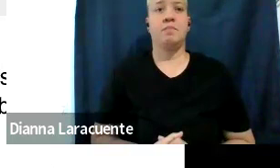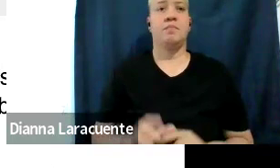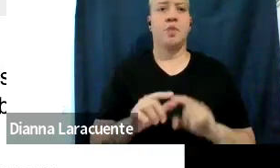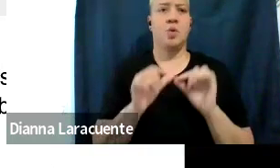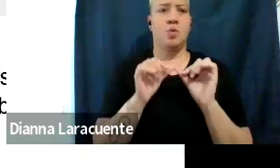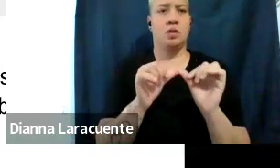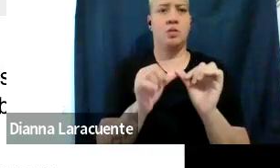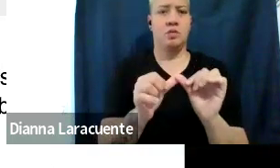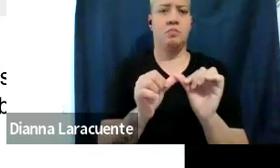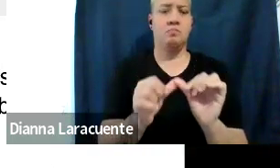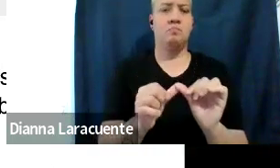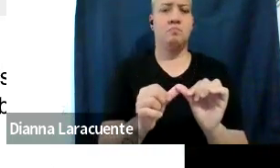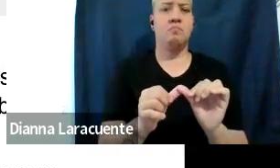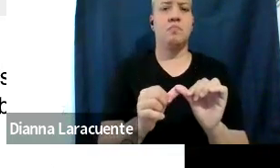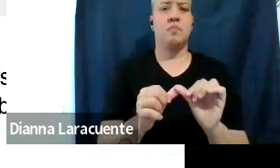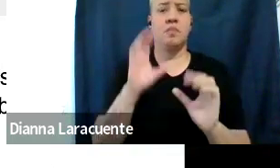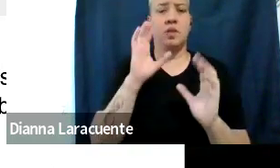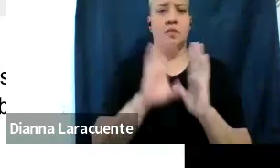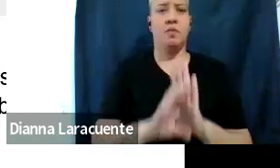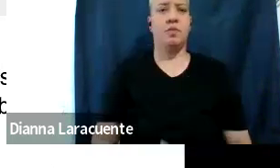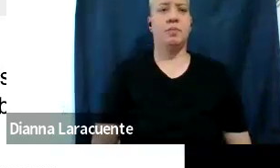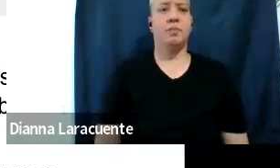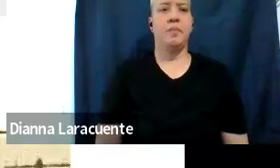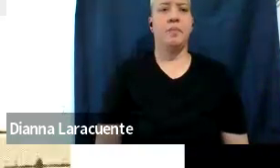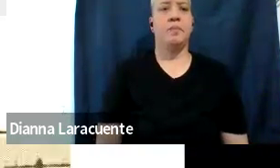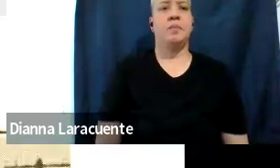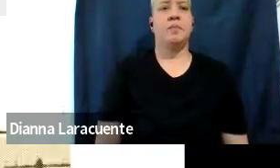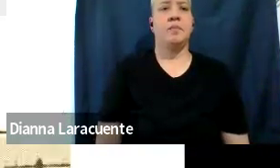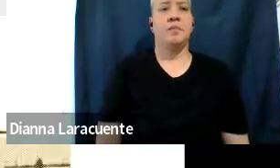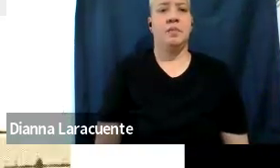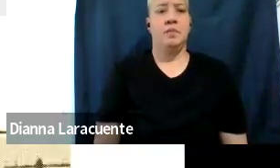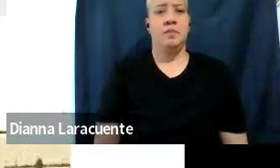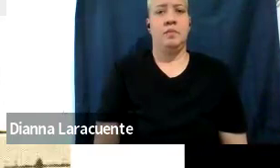fotos, sigue las fotos, sigue las fotos.